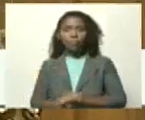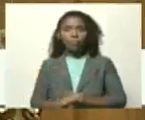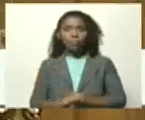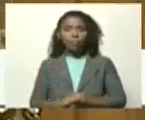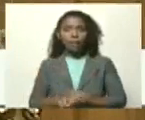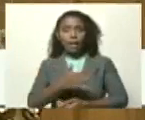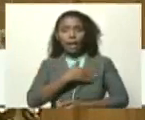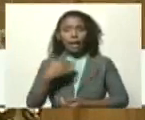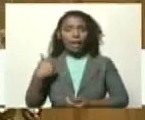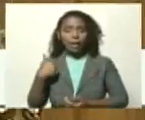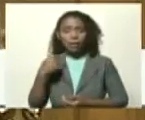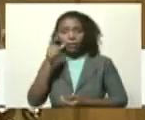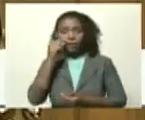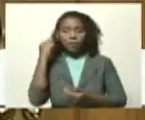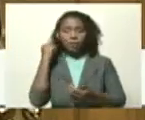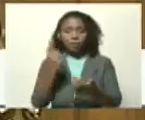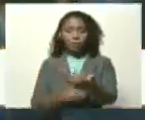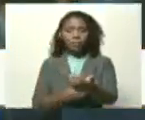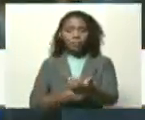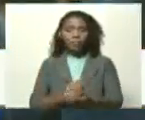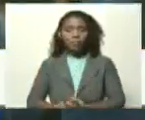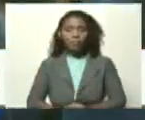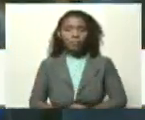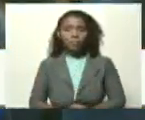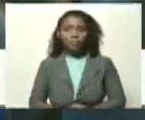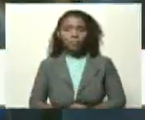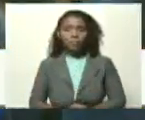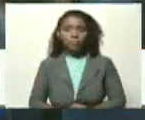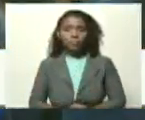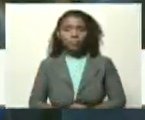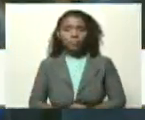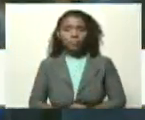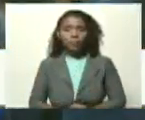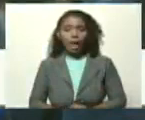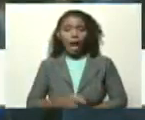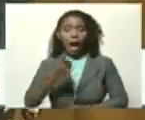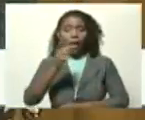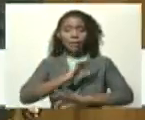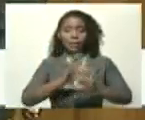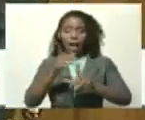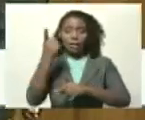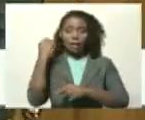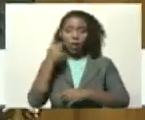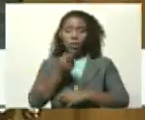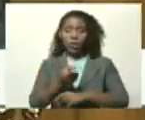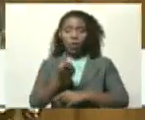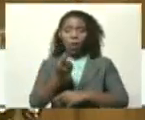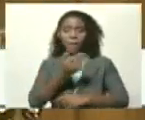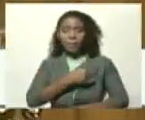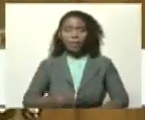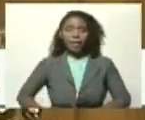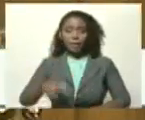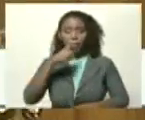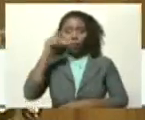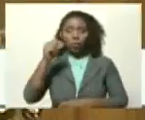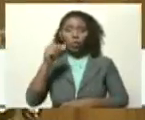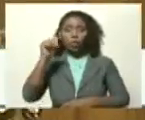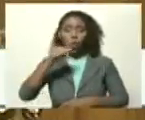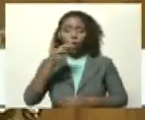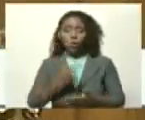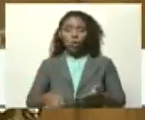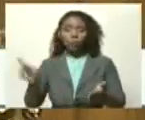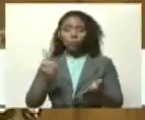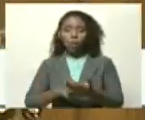Queridas hermanas y queridos hermanos, ya ayer lo dijo el presidente Maduro y hoy lo recalcó mi